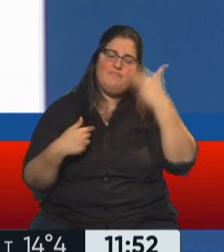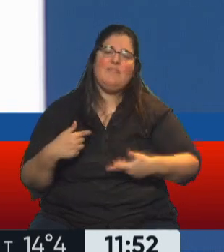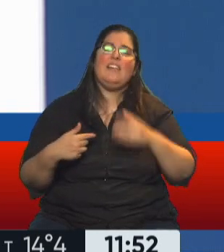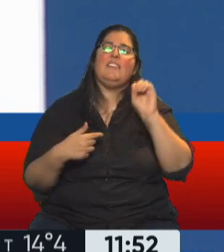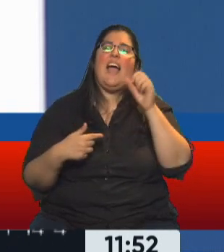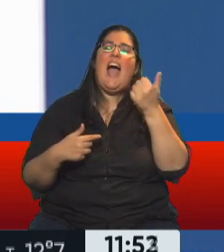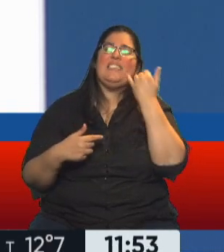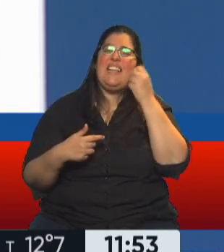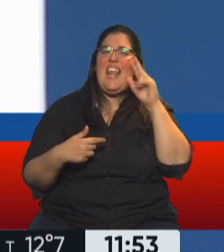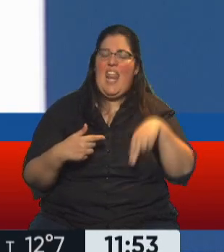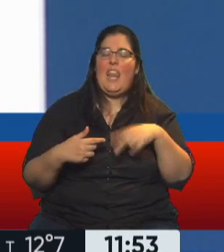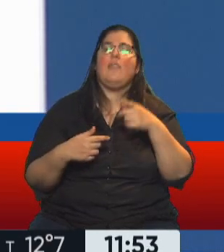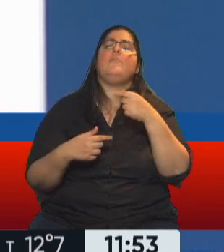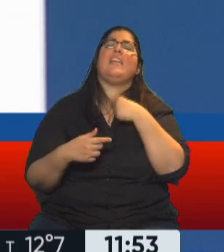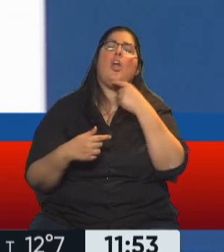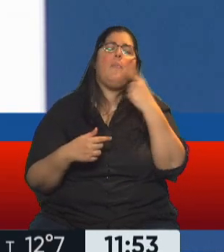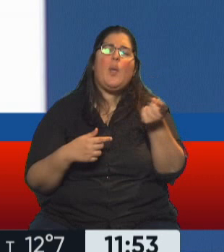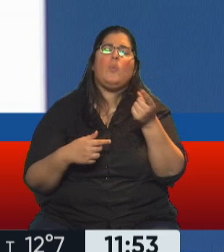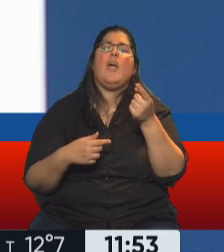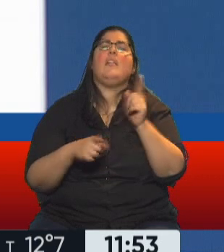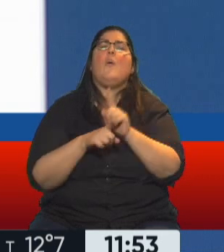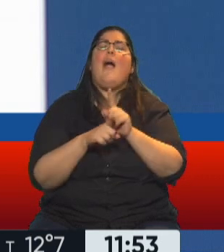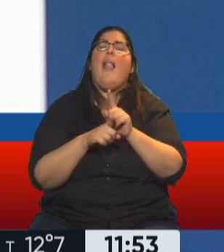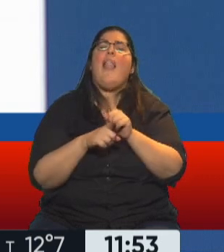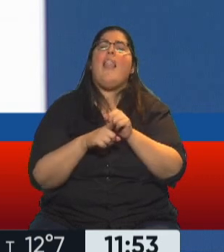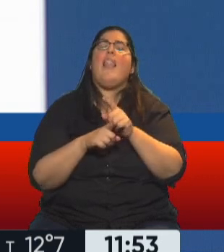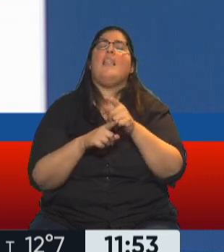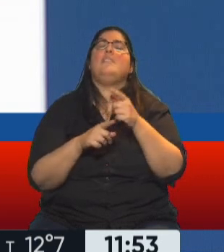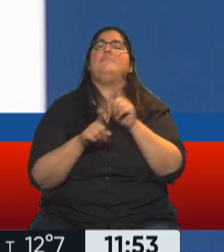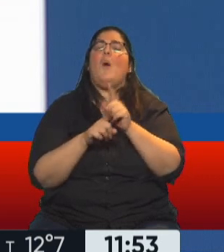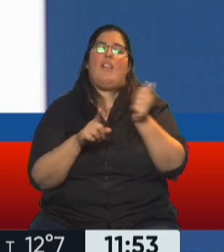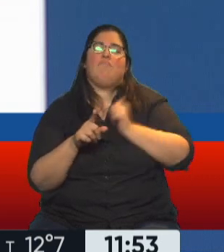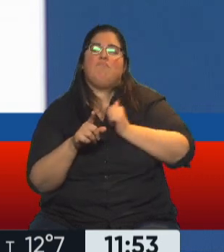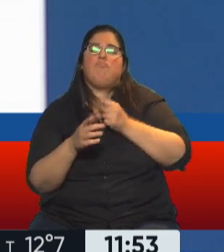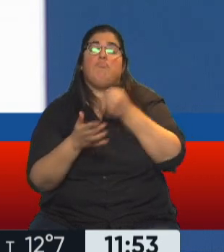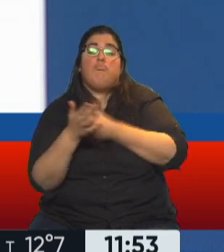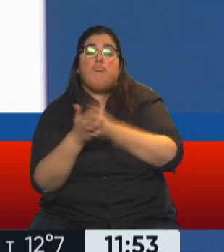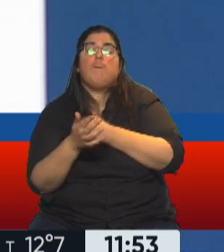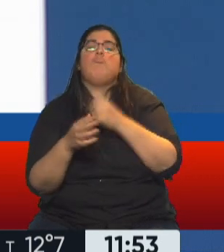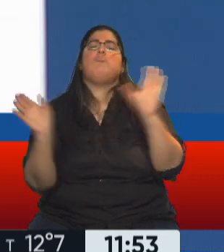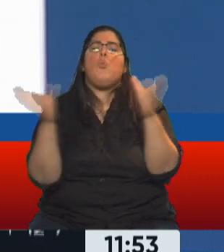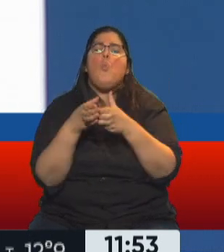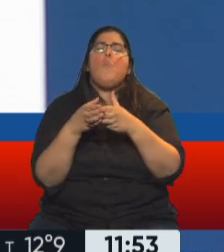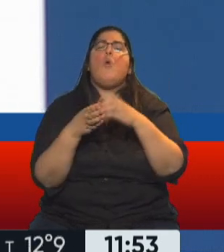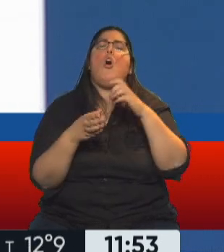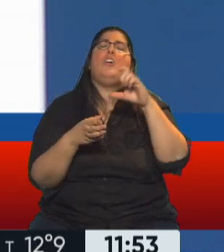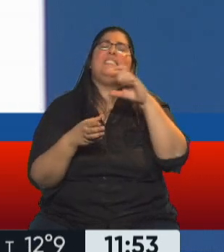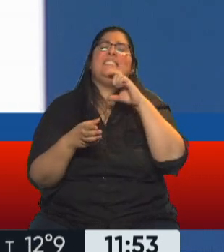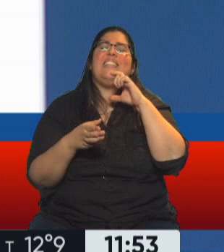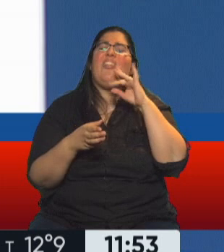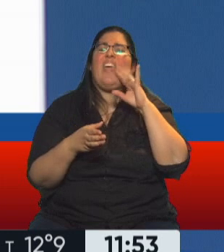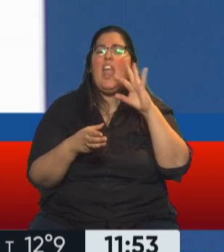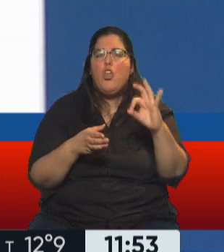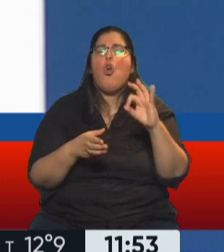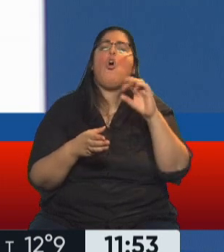Sí. sobre cómo juega el tema del fantasma de la lucha armada, de Sendero Luminoso en la conformación de este